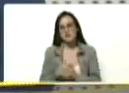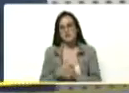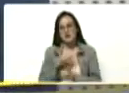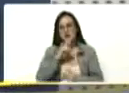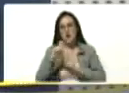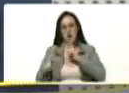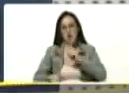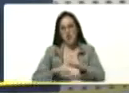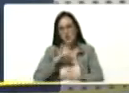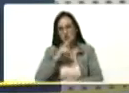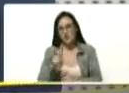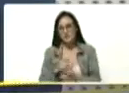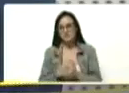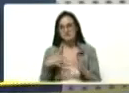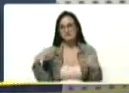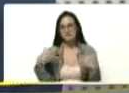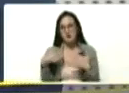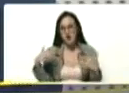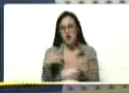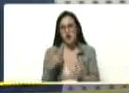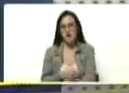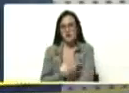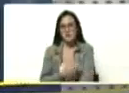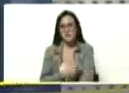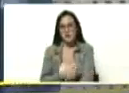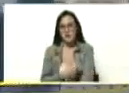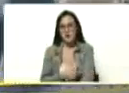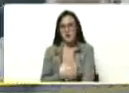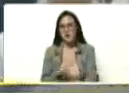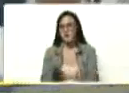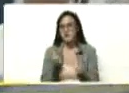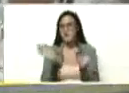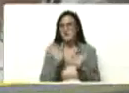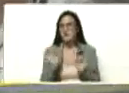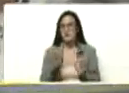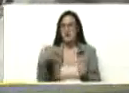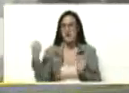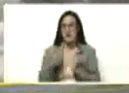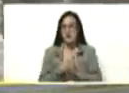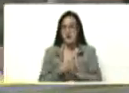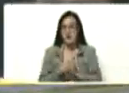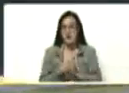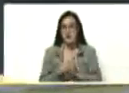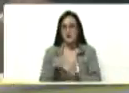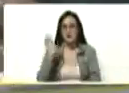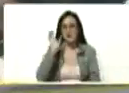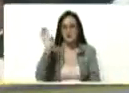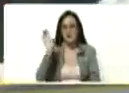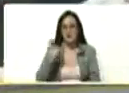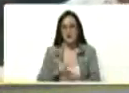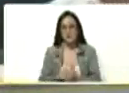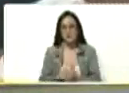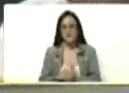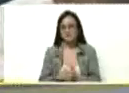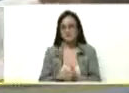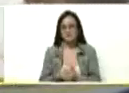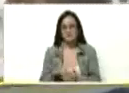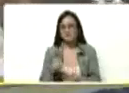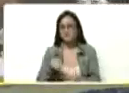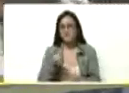odios, confrontación entre hermanos y nuevas formas de golpes de Estado lo que no